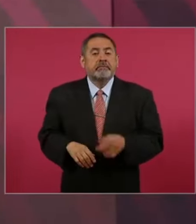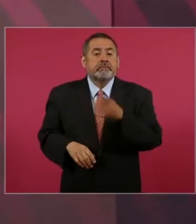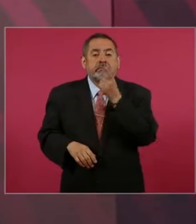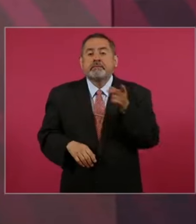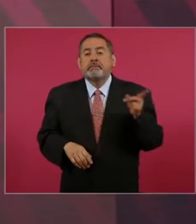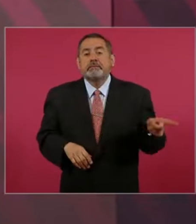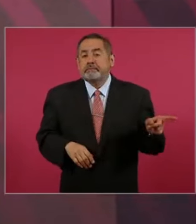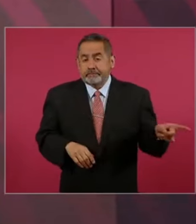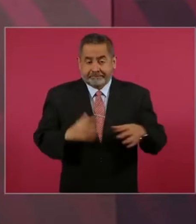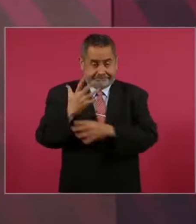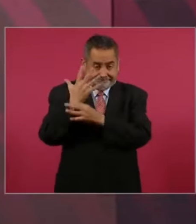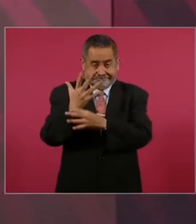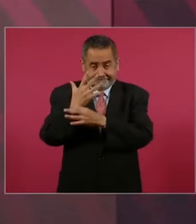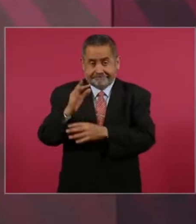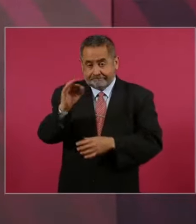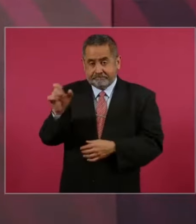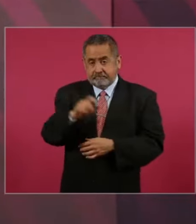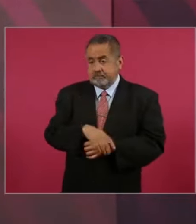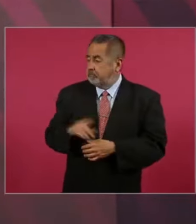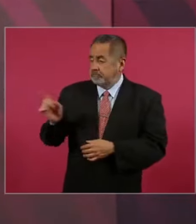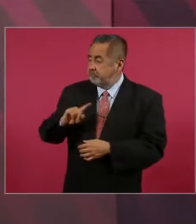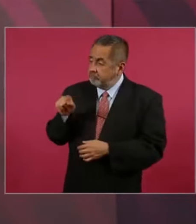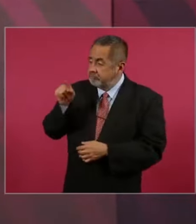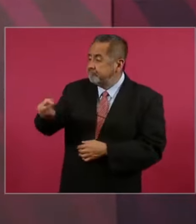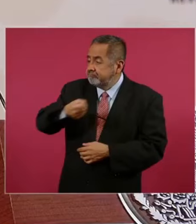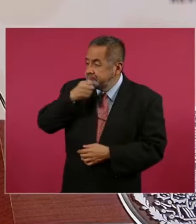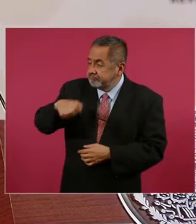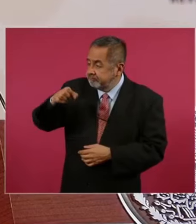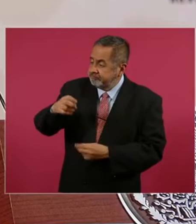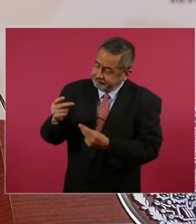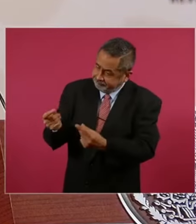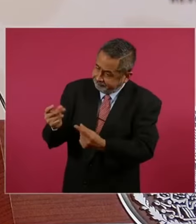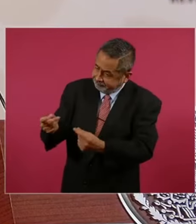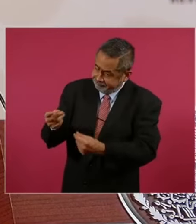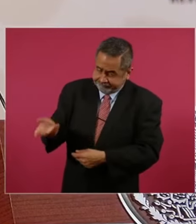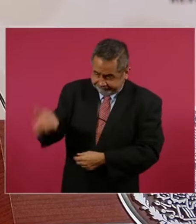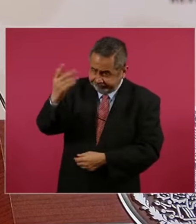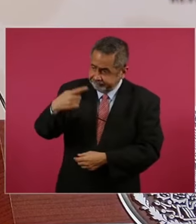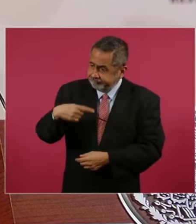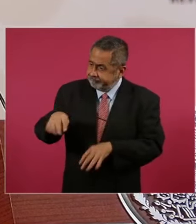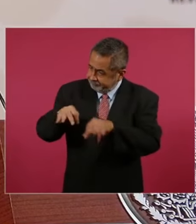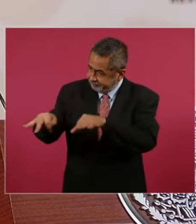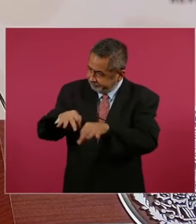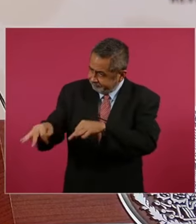dijo, es ponerlos a trabajar.